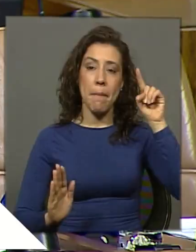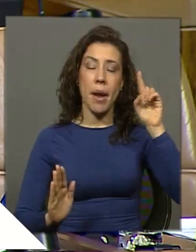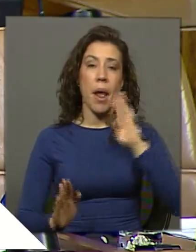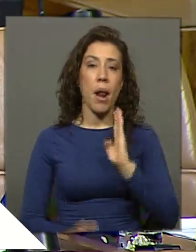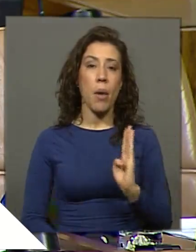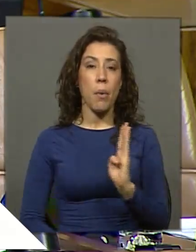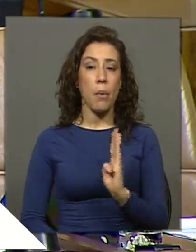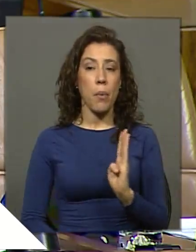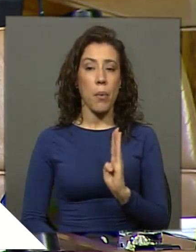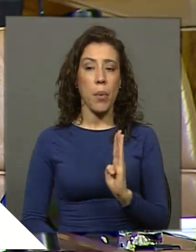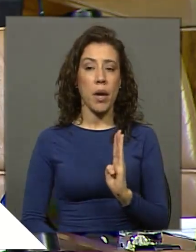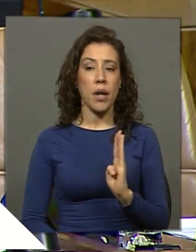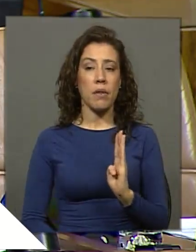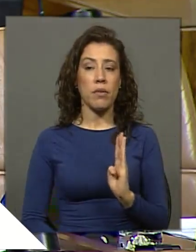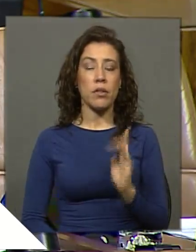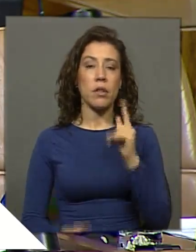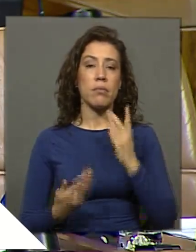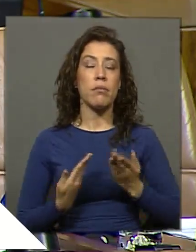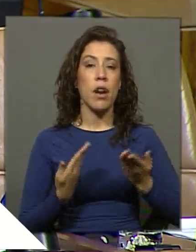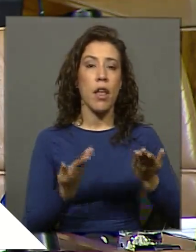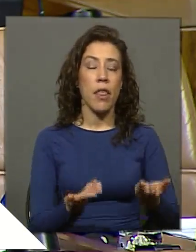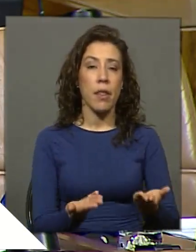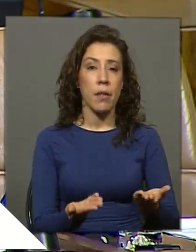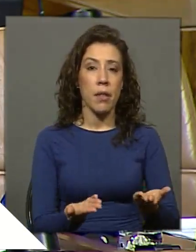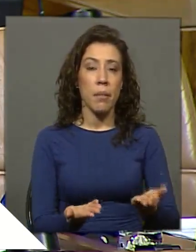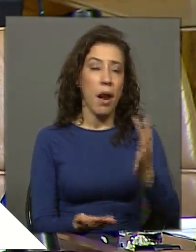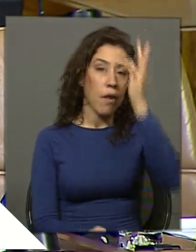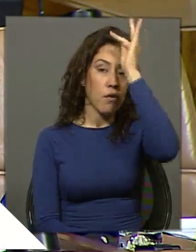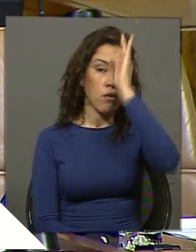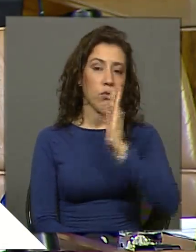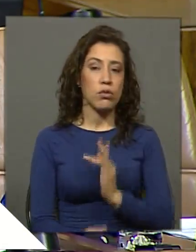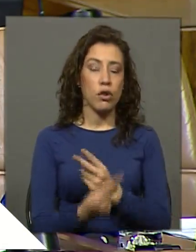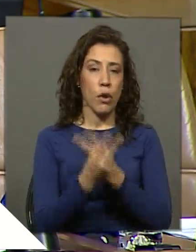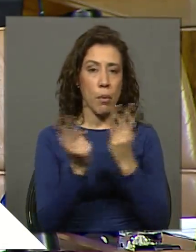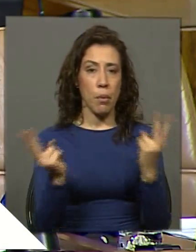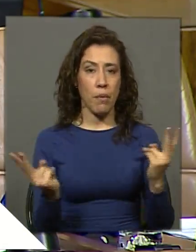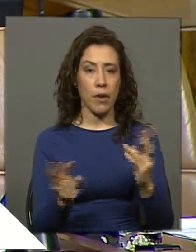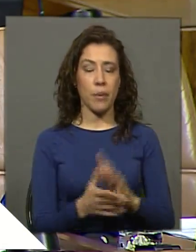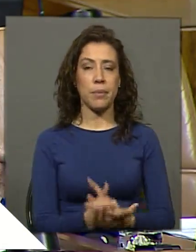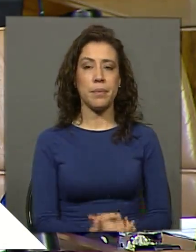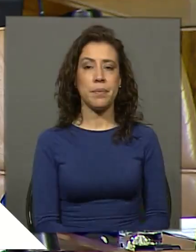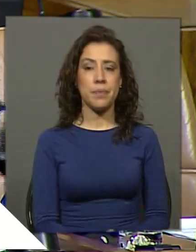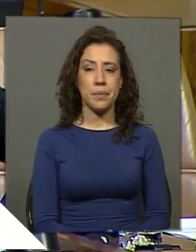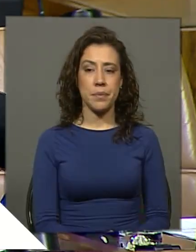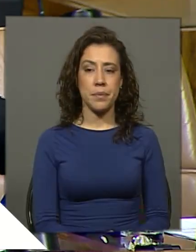beneficios estén disponibles para los funcionarios públicos le he dicho señor presidente